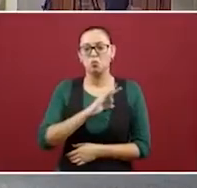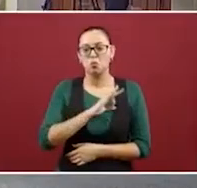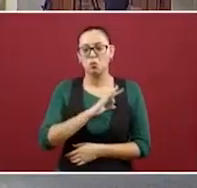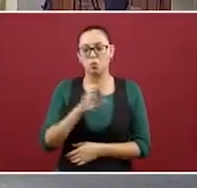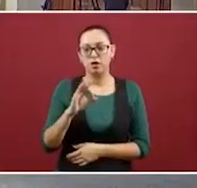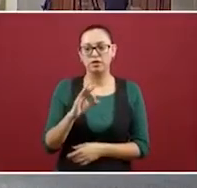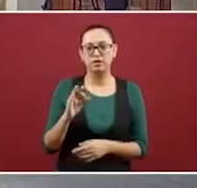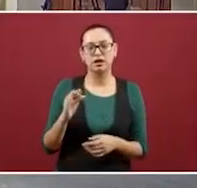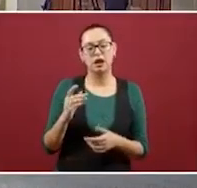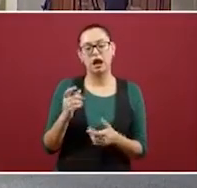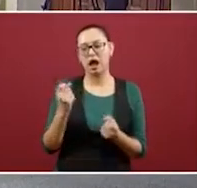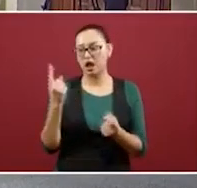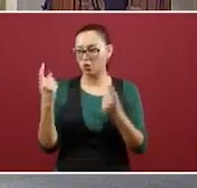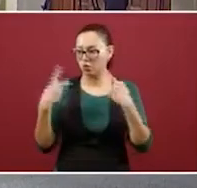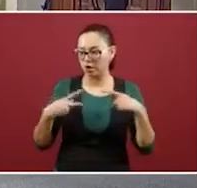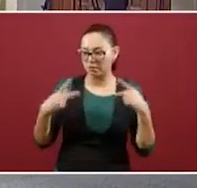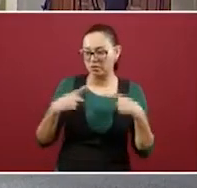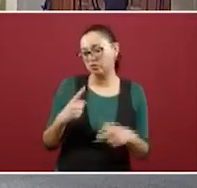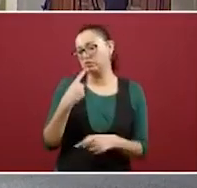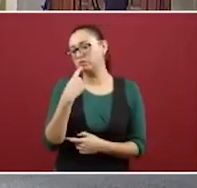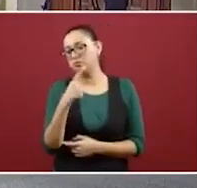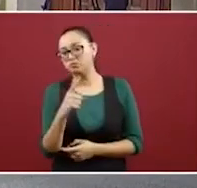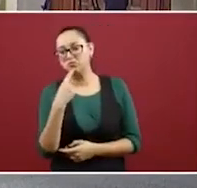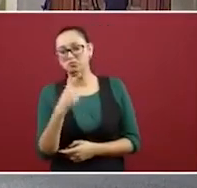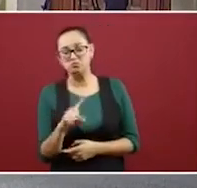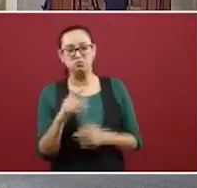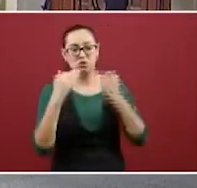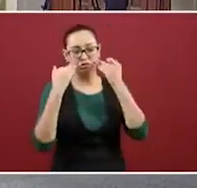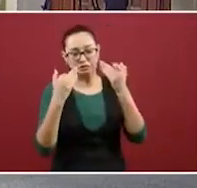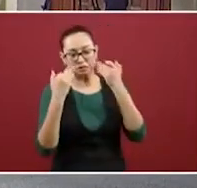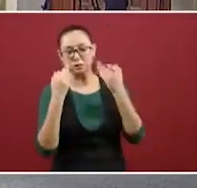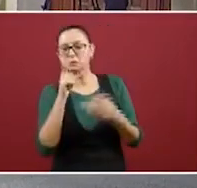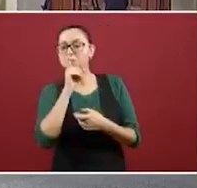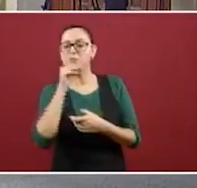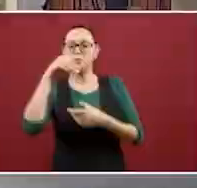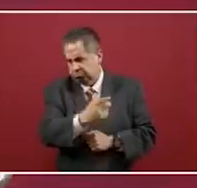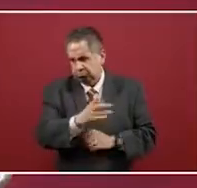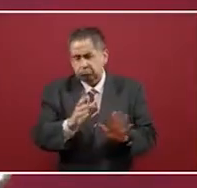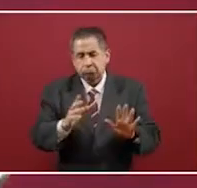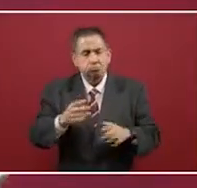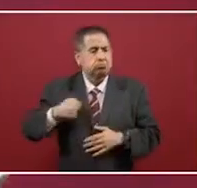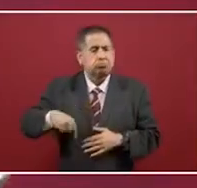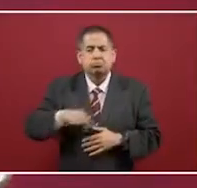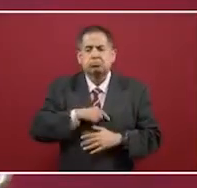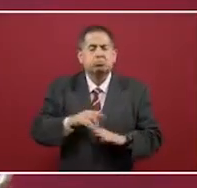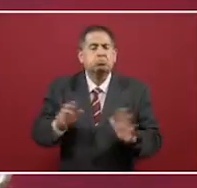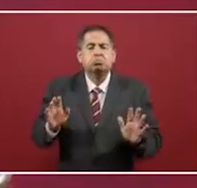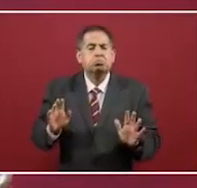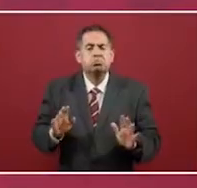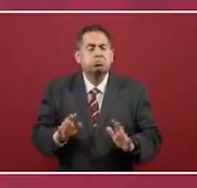gobierno no caerá en provocaciones y analizará las acciones de las autoridades. Nosotros